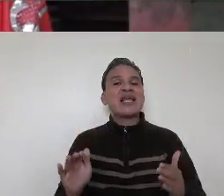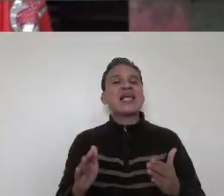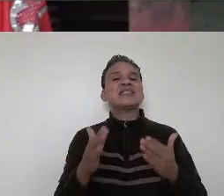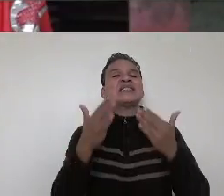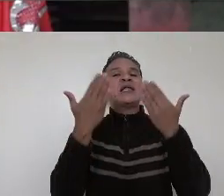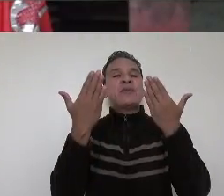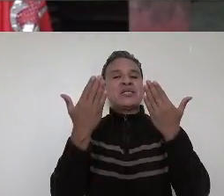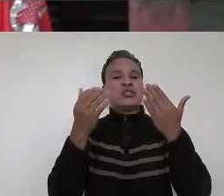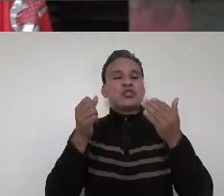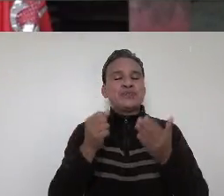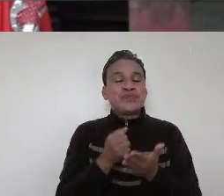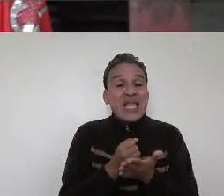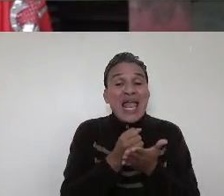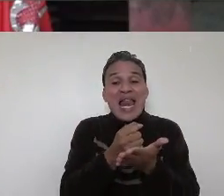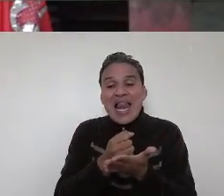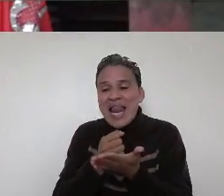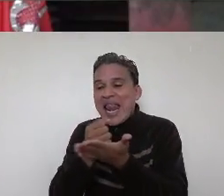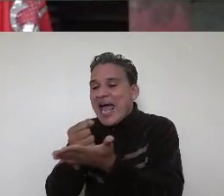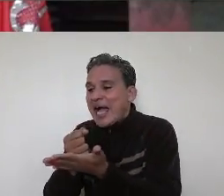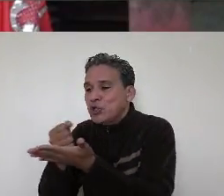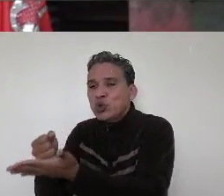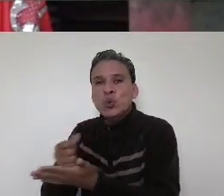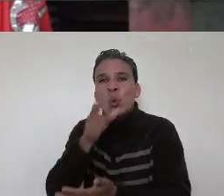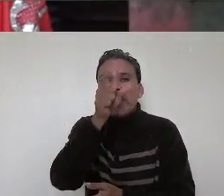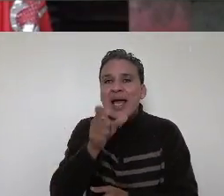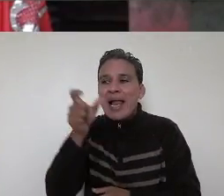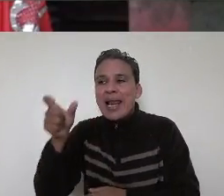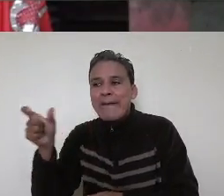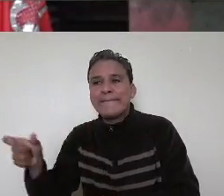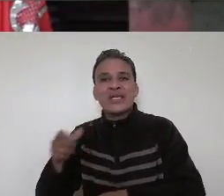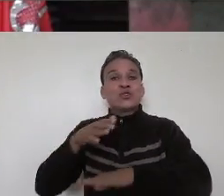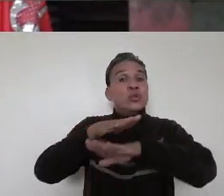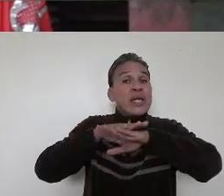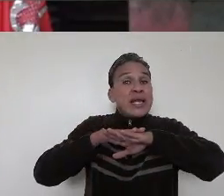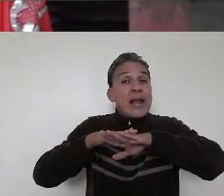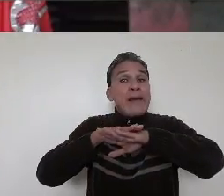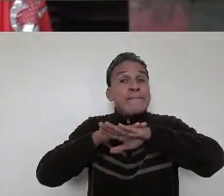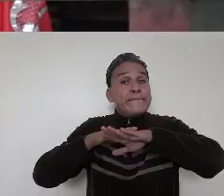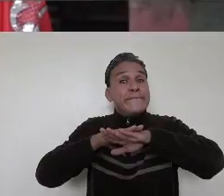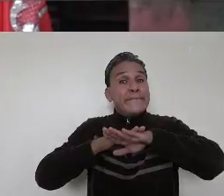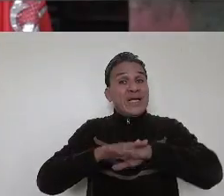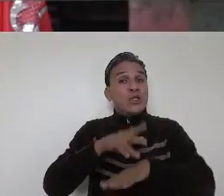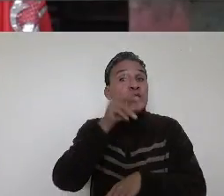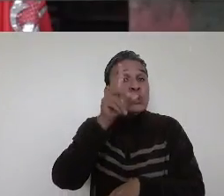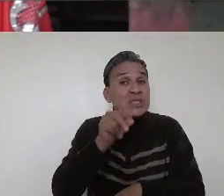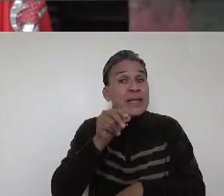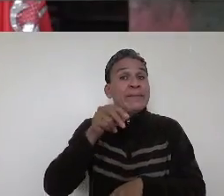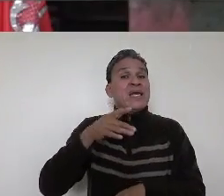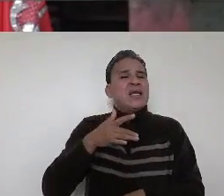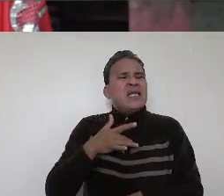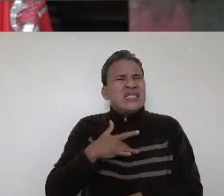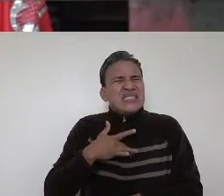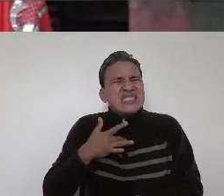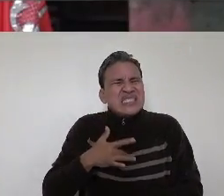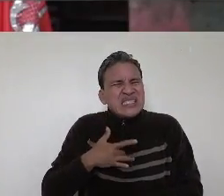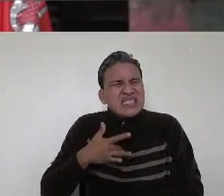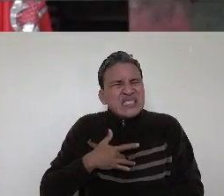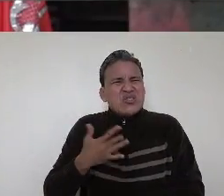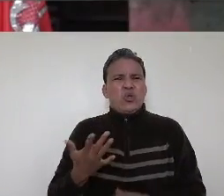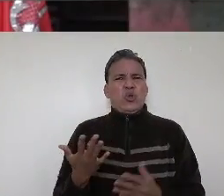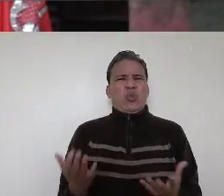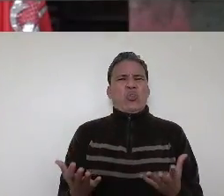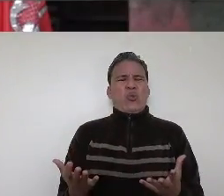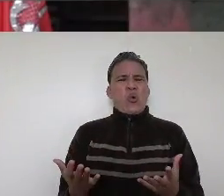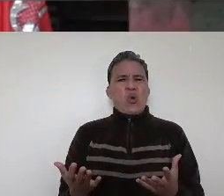el servicio, en el perdón, incluso en el dolor. Porque transformamos el dolor